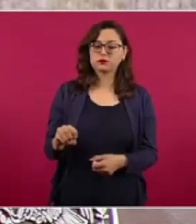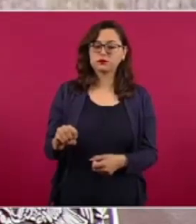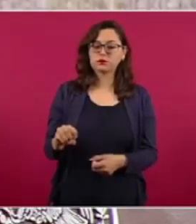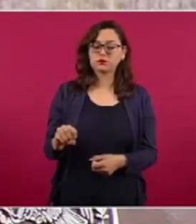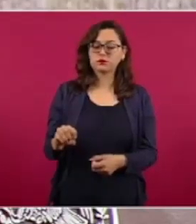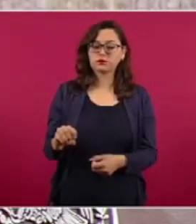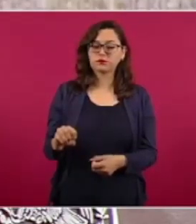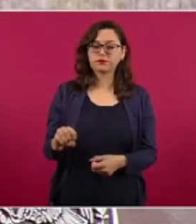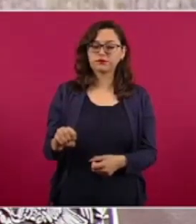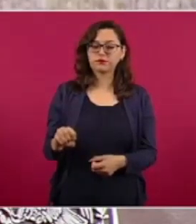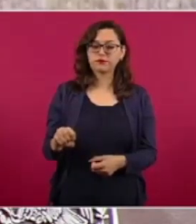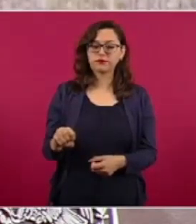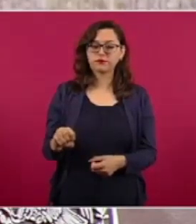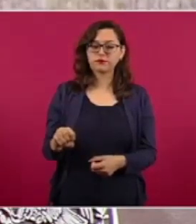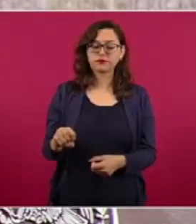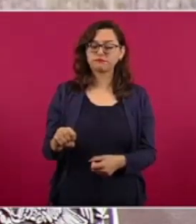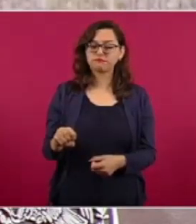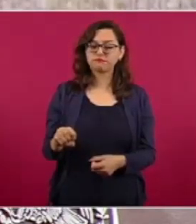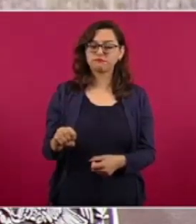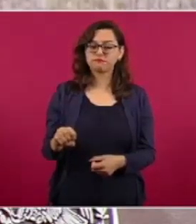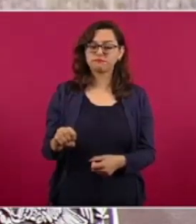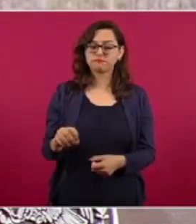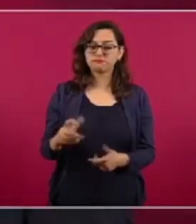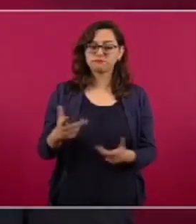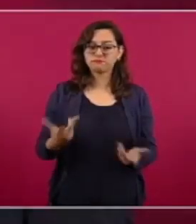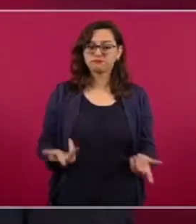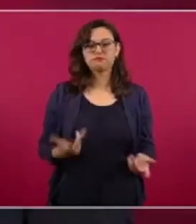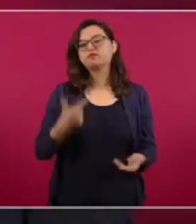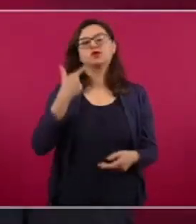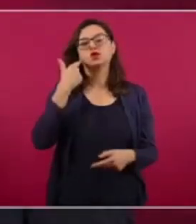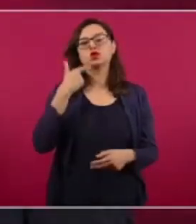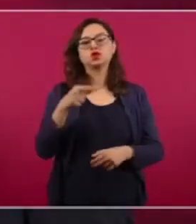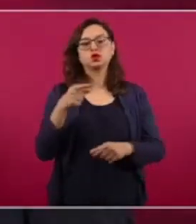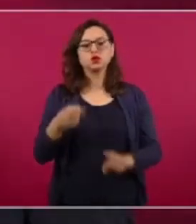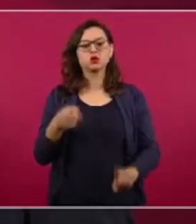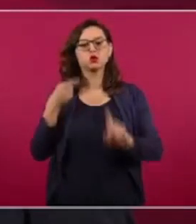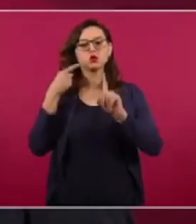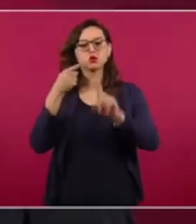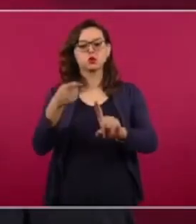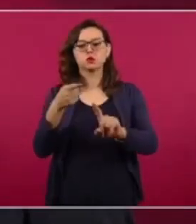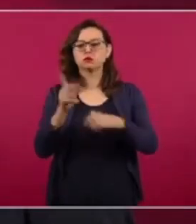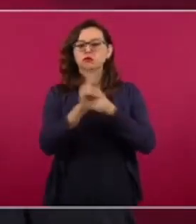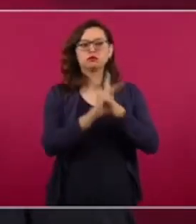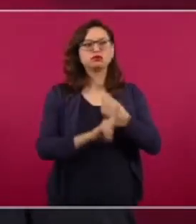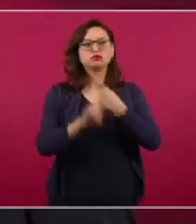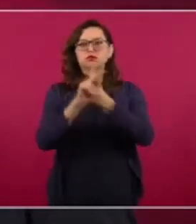no quieren la hermandad de los pueblos